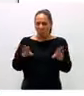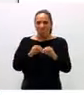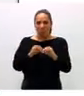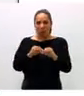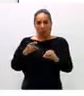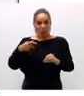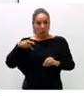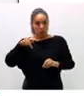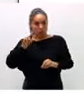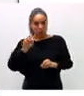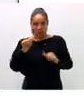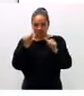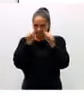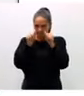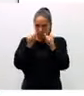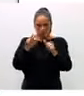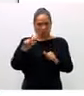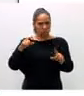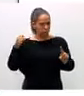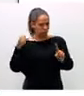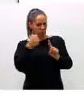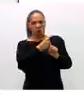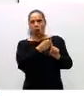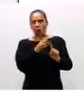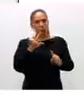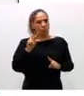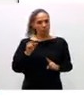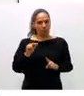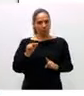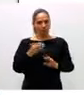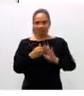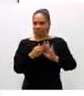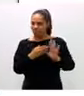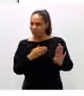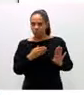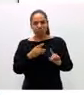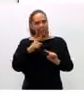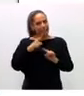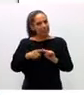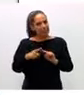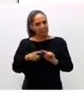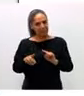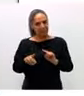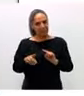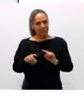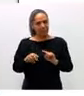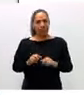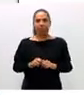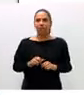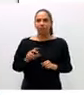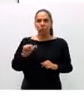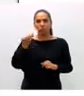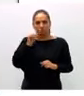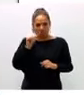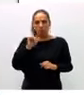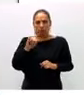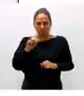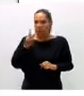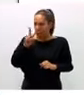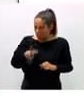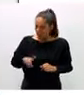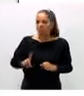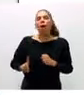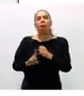No tiene por qué ser la violencia una consecuencia necesaria del conflicto. Podemos quedarnos con la